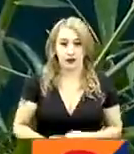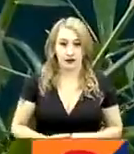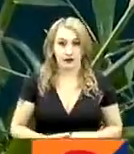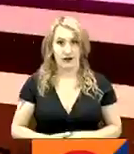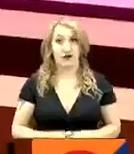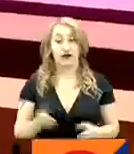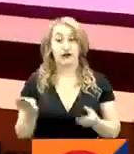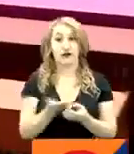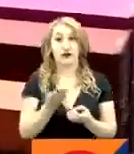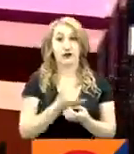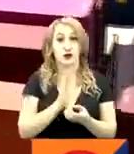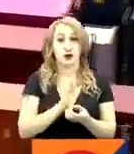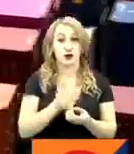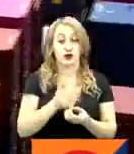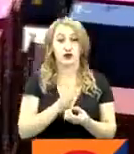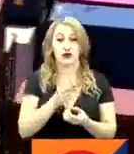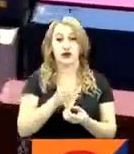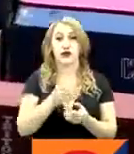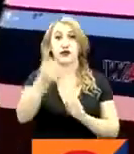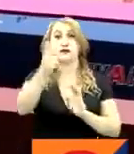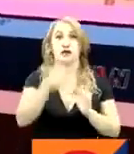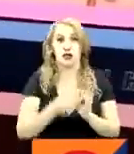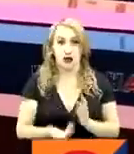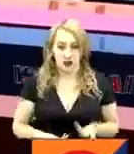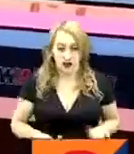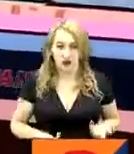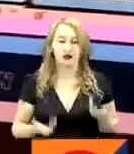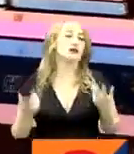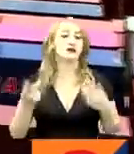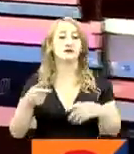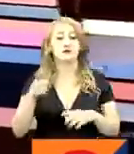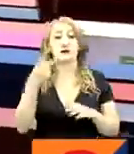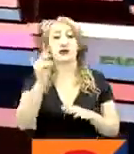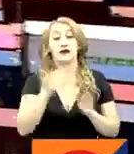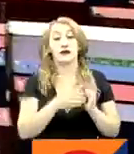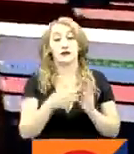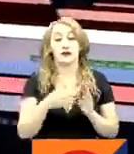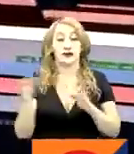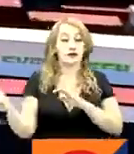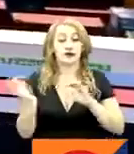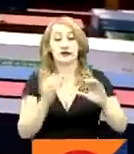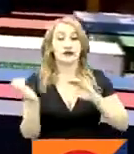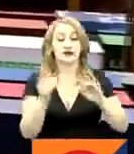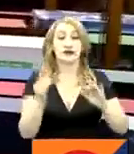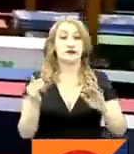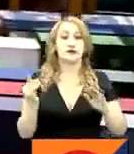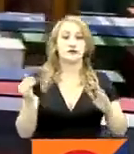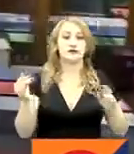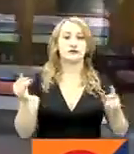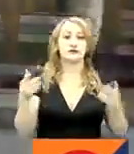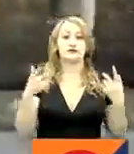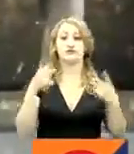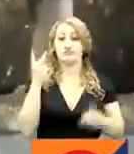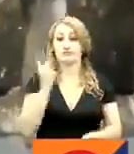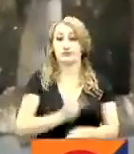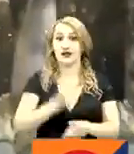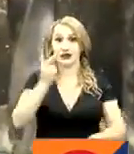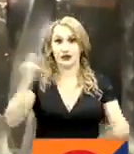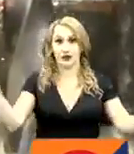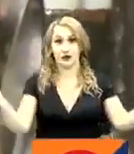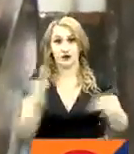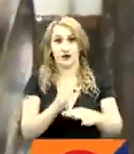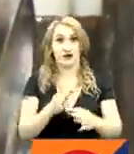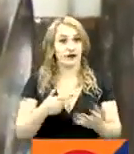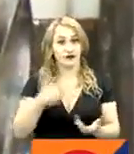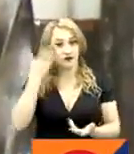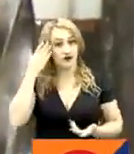de zonas por diez mil pesos desde el inicio del paro se han movilizado más de 20.000 vehículos pero aún queda una vía que esconde un riesgo inminente que no se sabe a quién